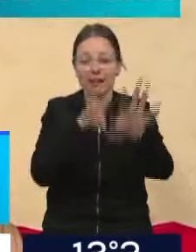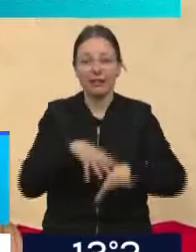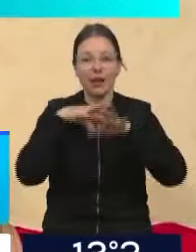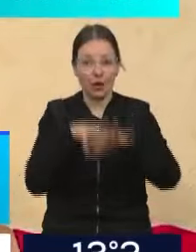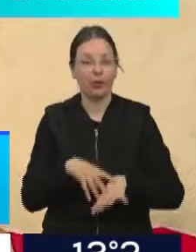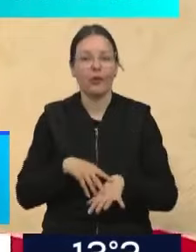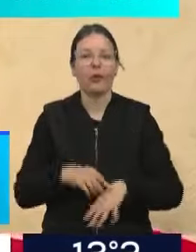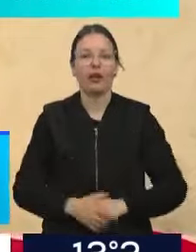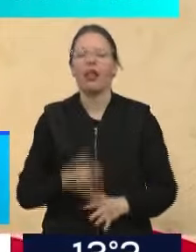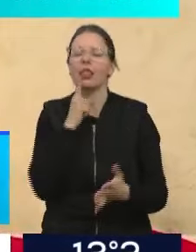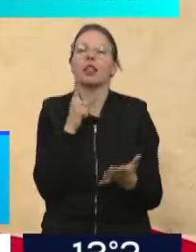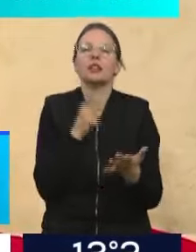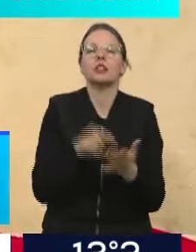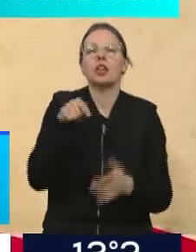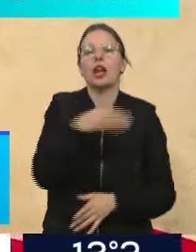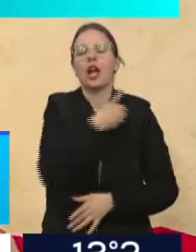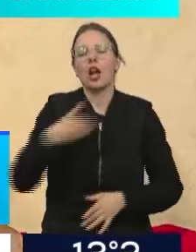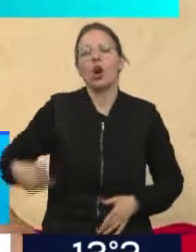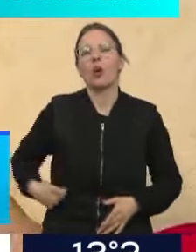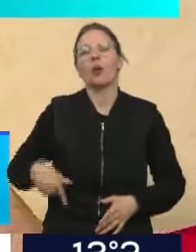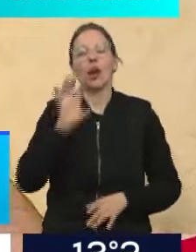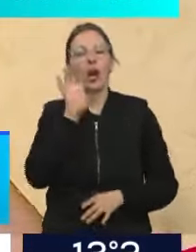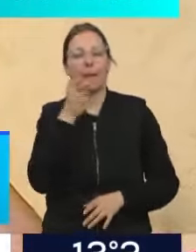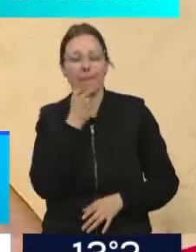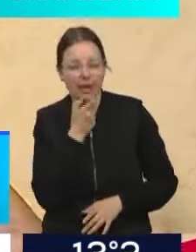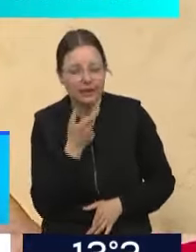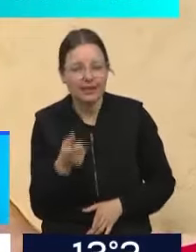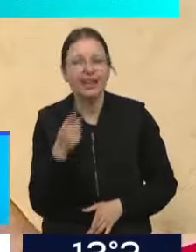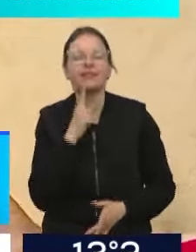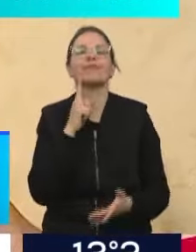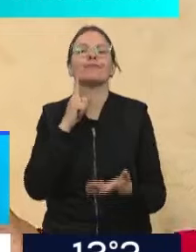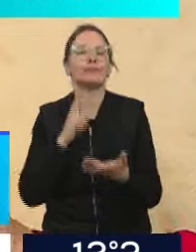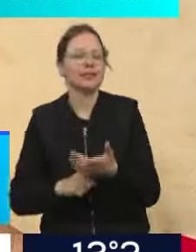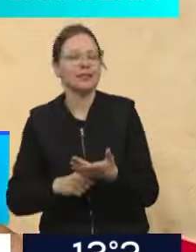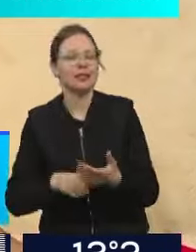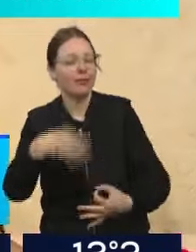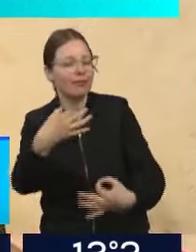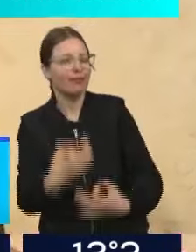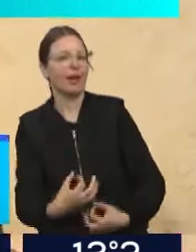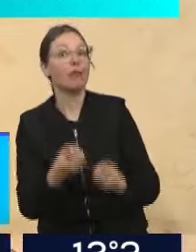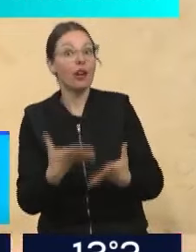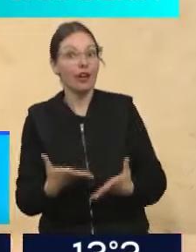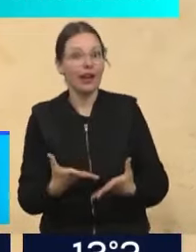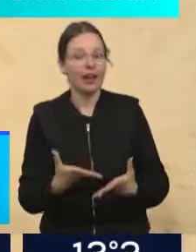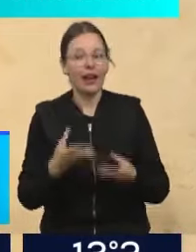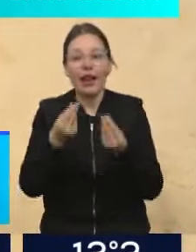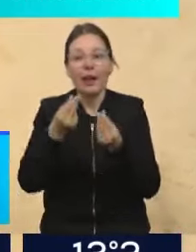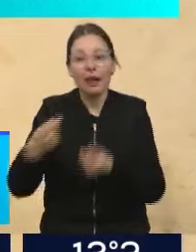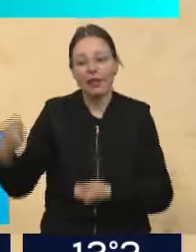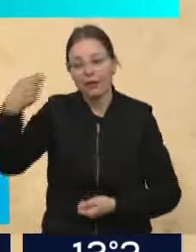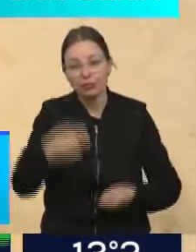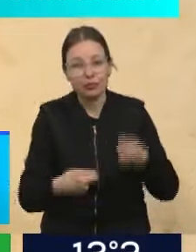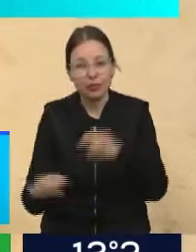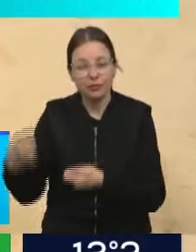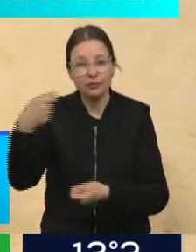que se ha tomado el gobierno de la provincia, nosotros consideramos que es la correcta, que es destinar los fondos que se utilizan